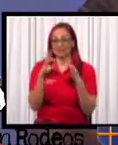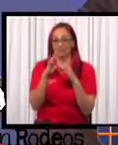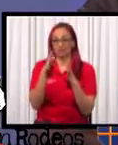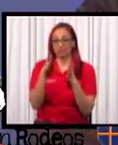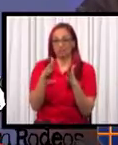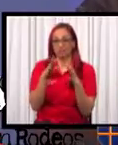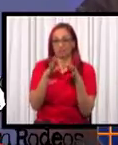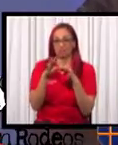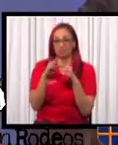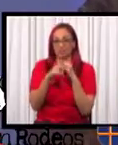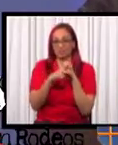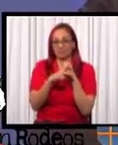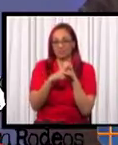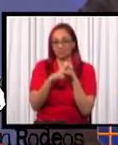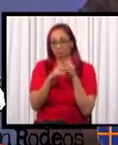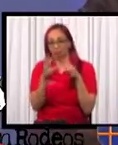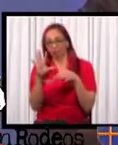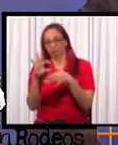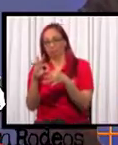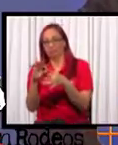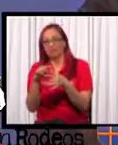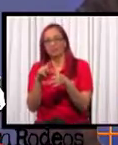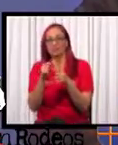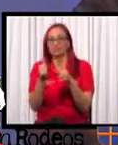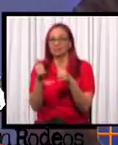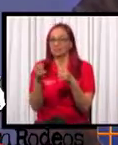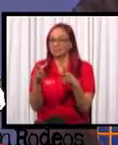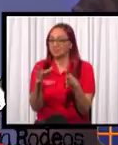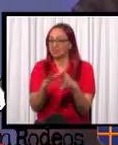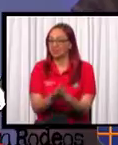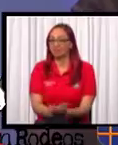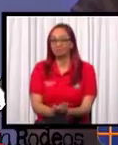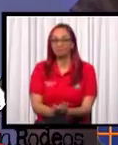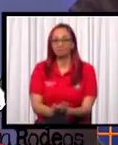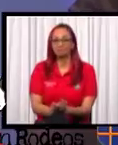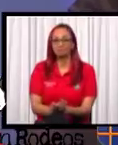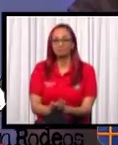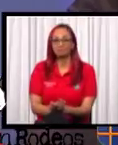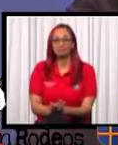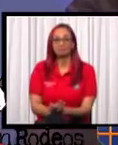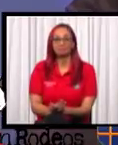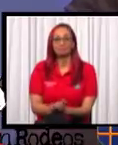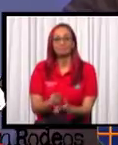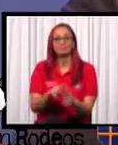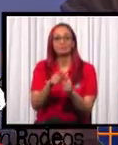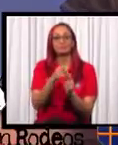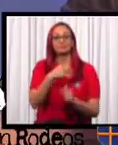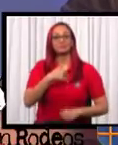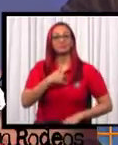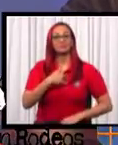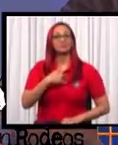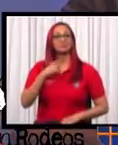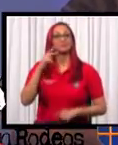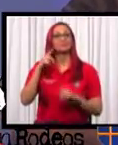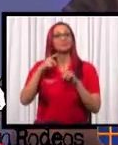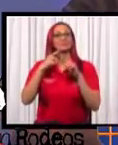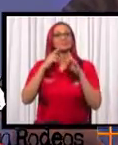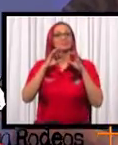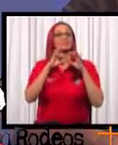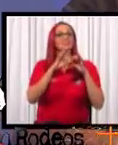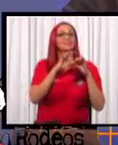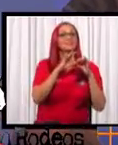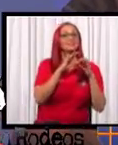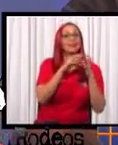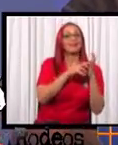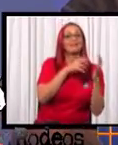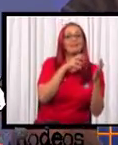Pacífico? Bueno, esta exclusión ya se perdería. Prácticamente tendríamos que desgravar el arroz en un